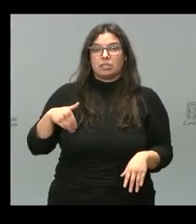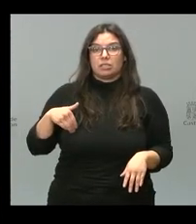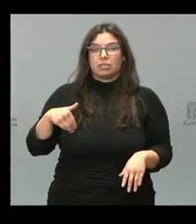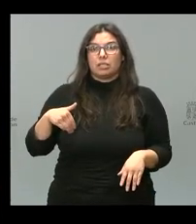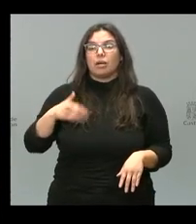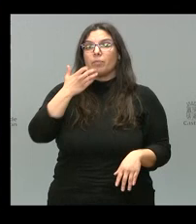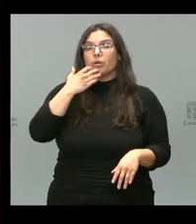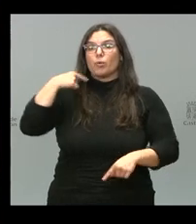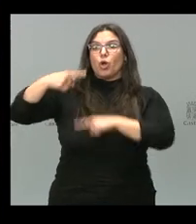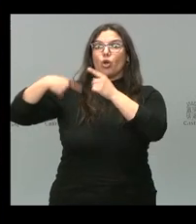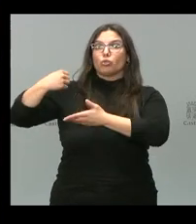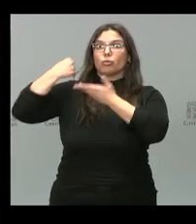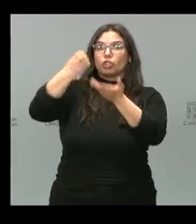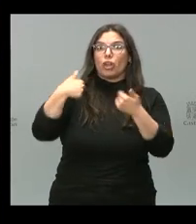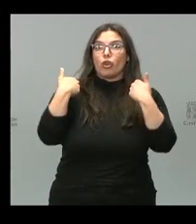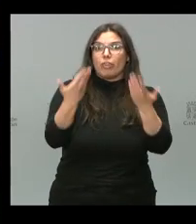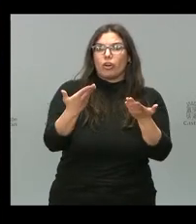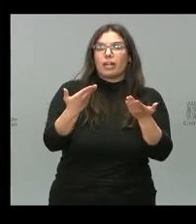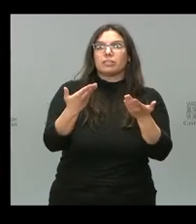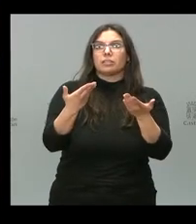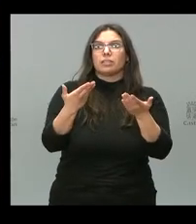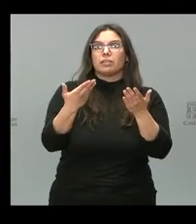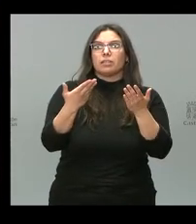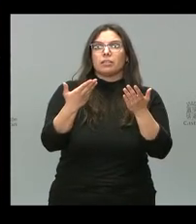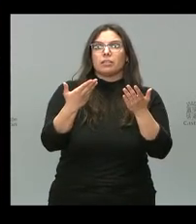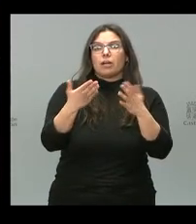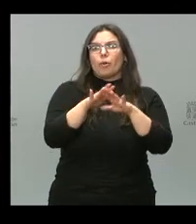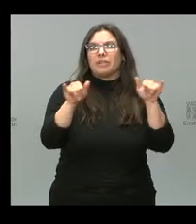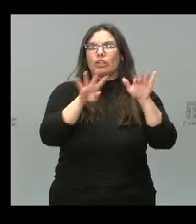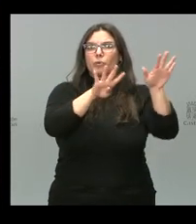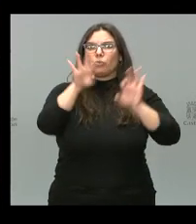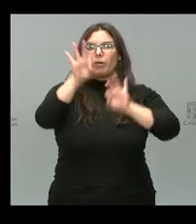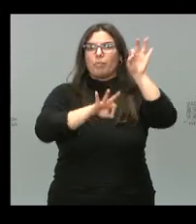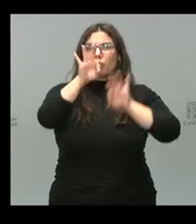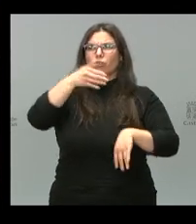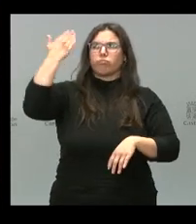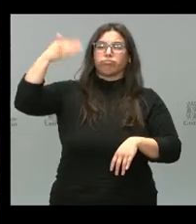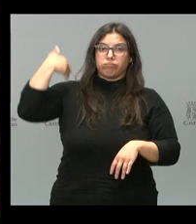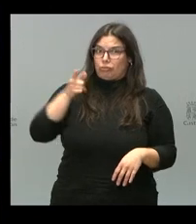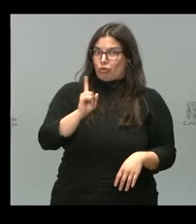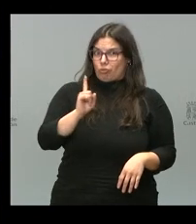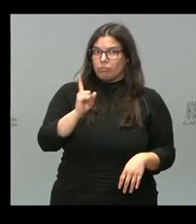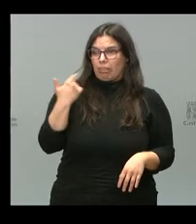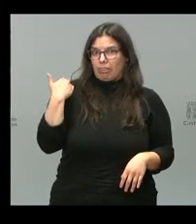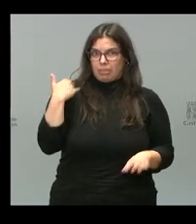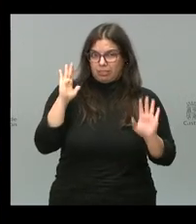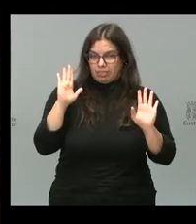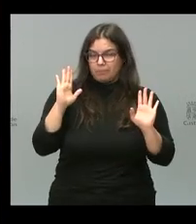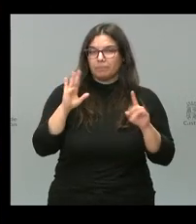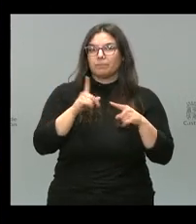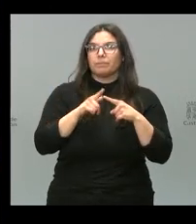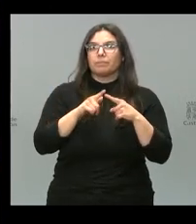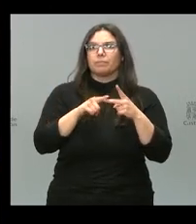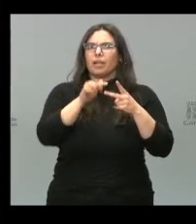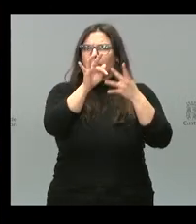99% del impuesto de sucesiones y donaciones que parece que fue hace mucho tiempo pero no fue hace tanto tiempo y